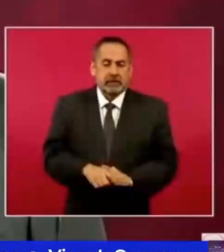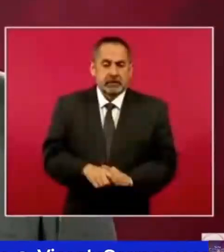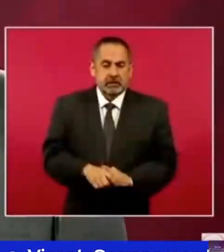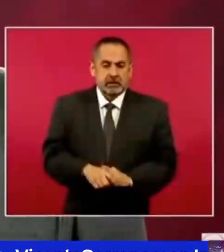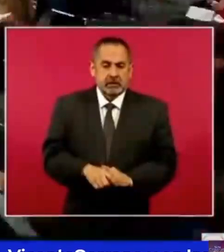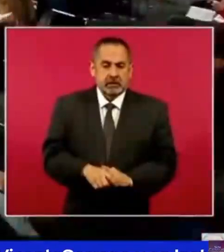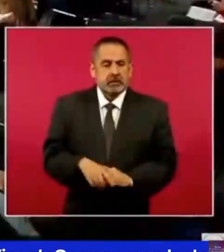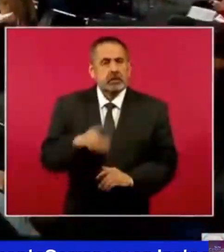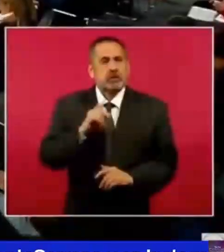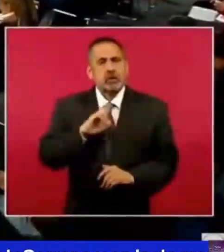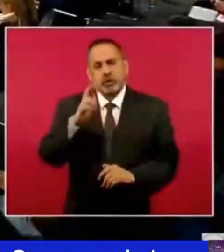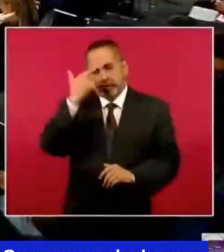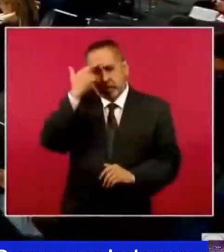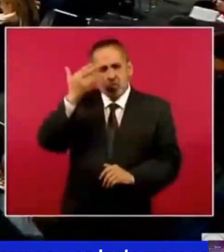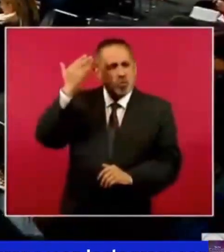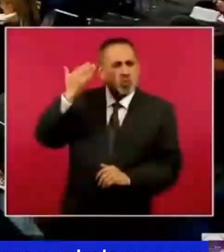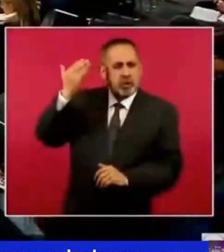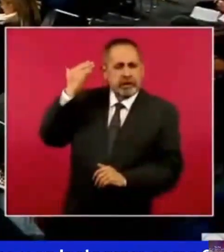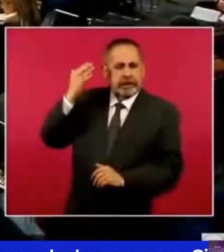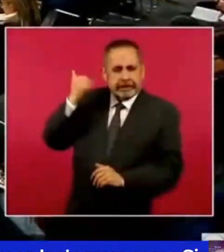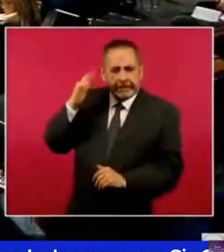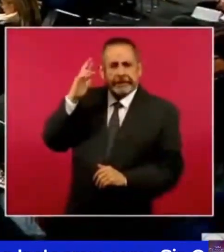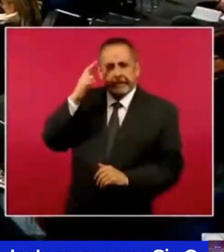Me hace recordar